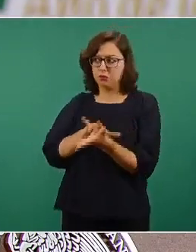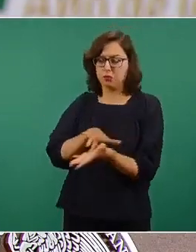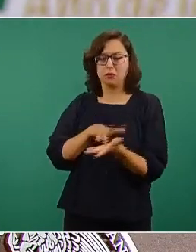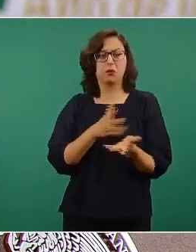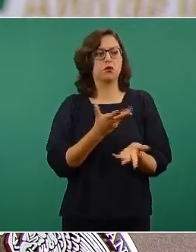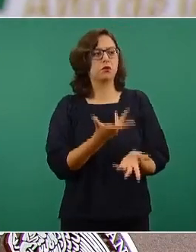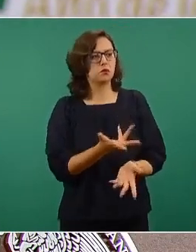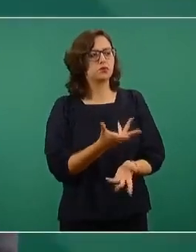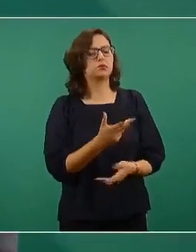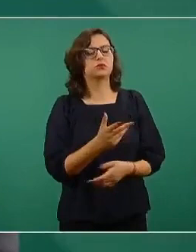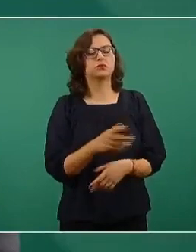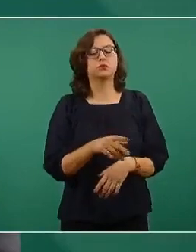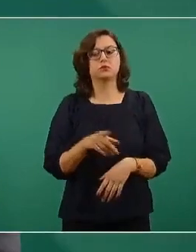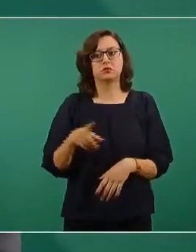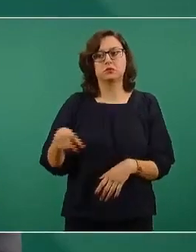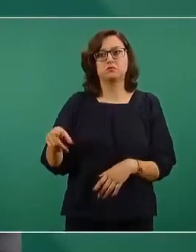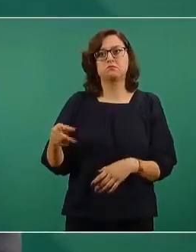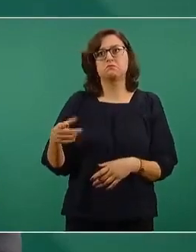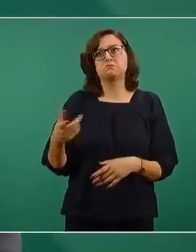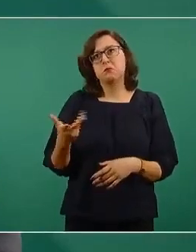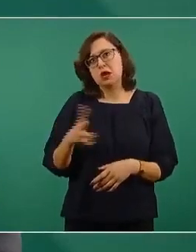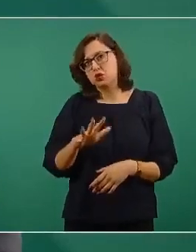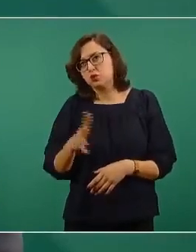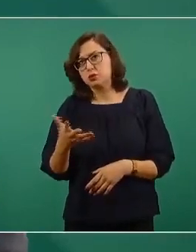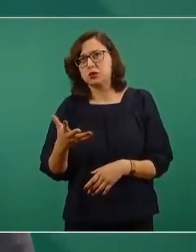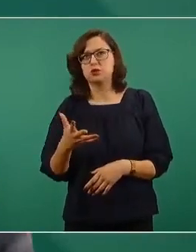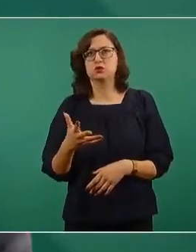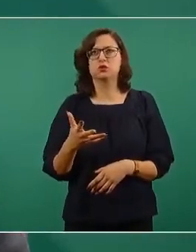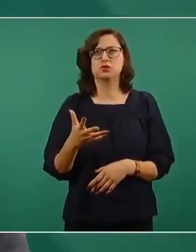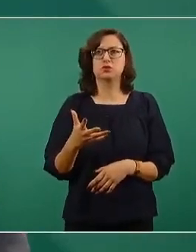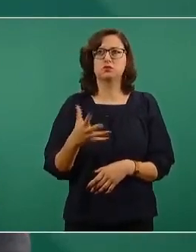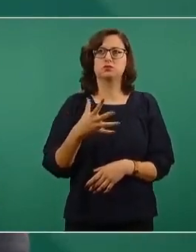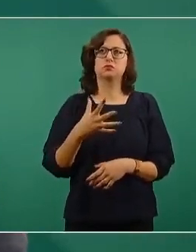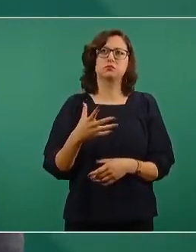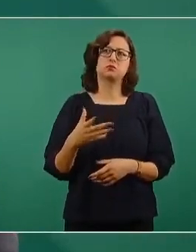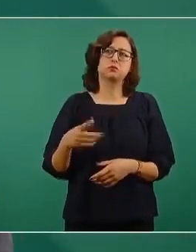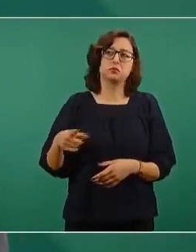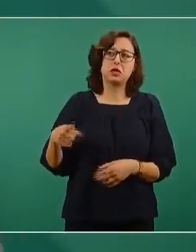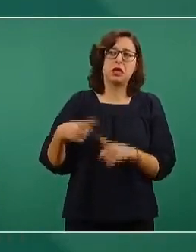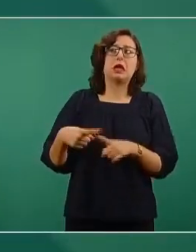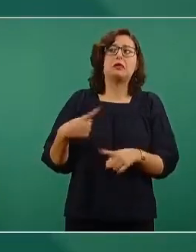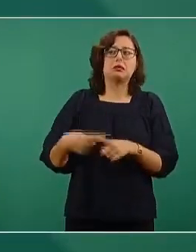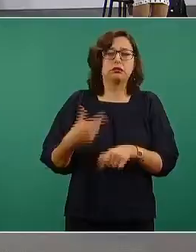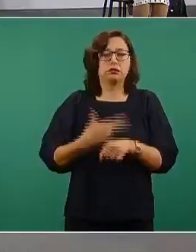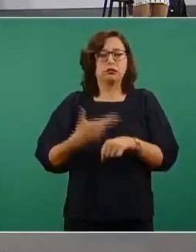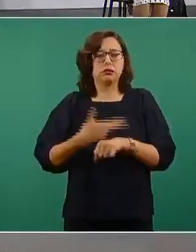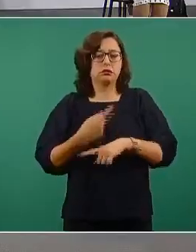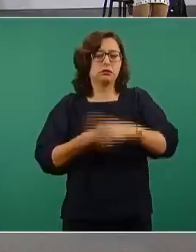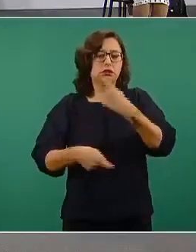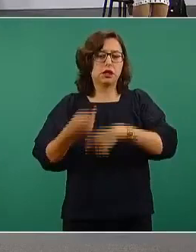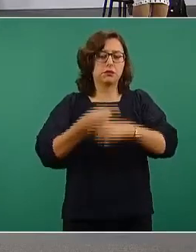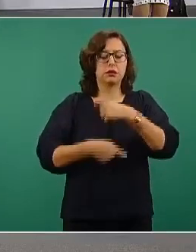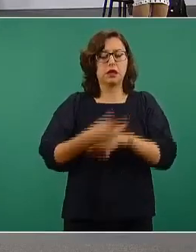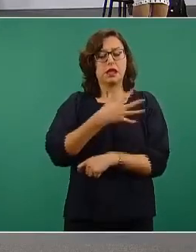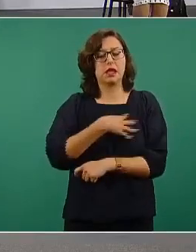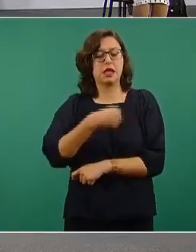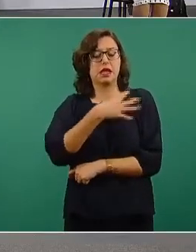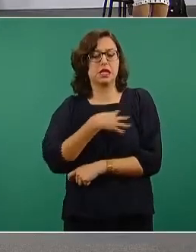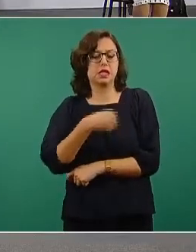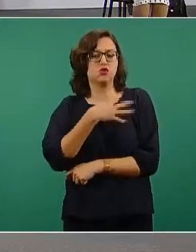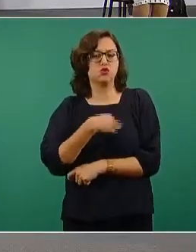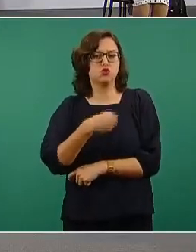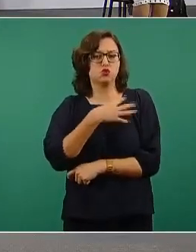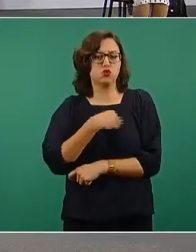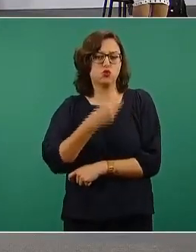en promedio, digamos, el número más grande son hijas e hijos con 32% y 25% son